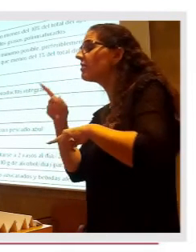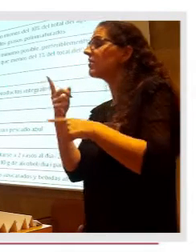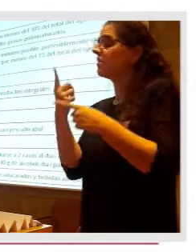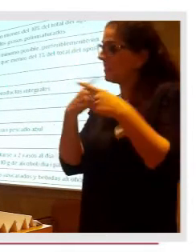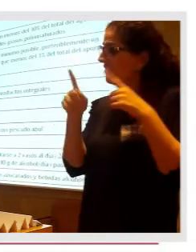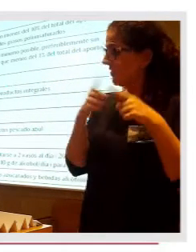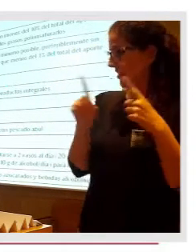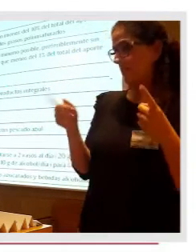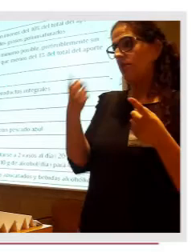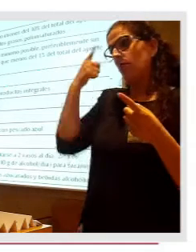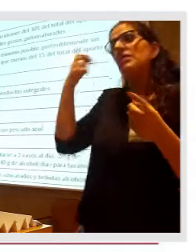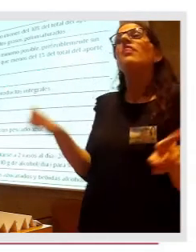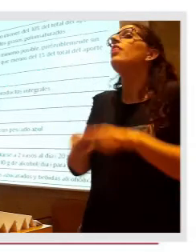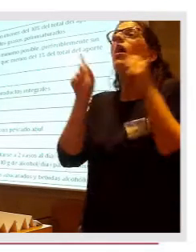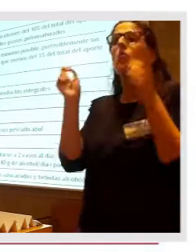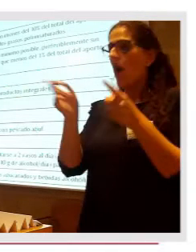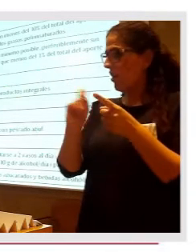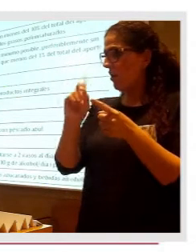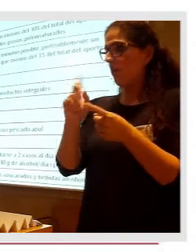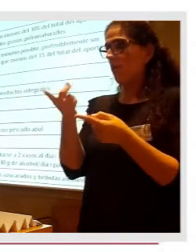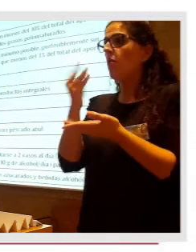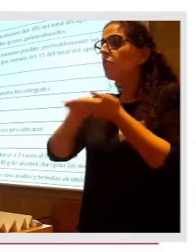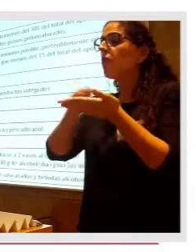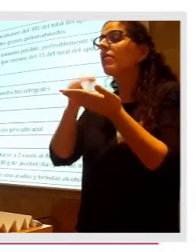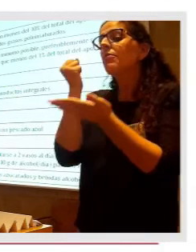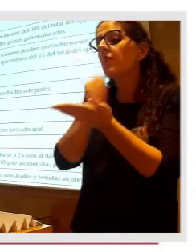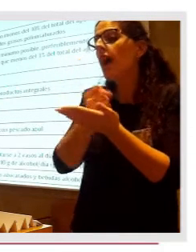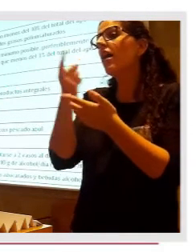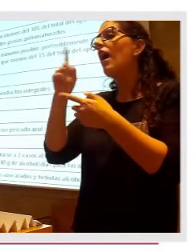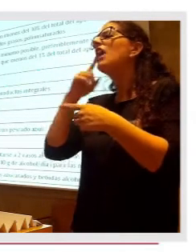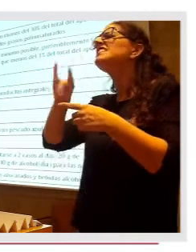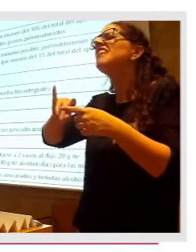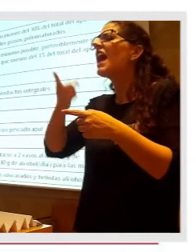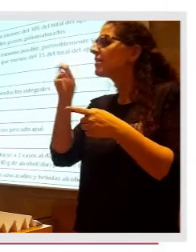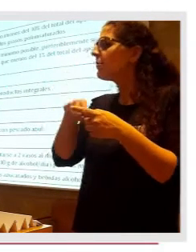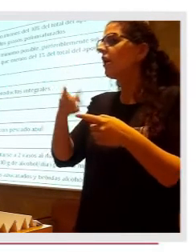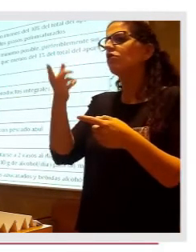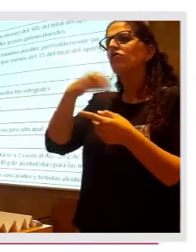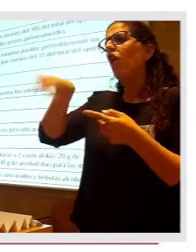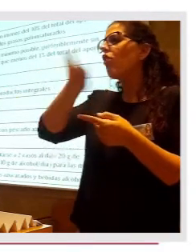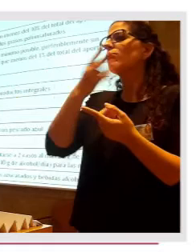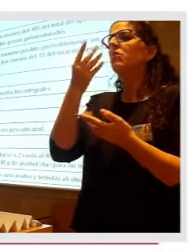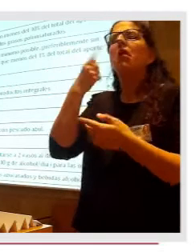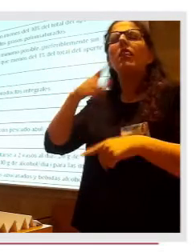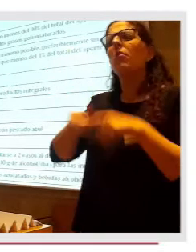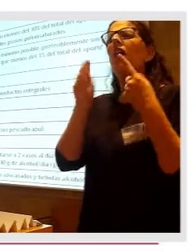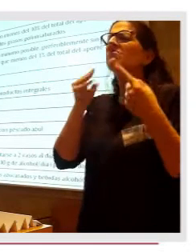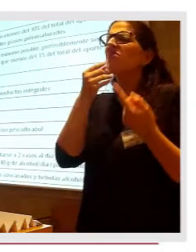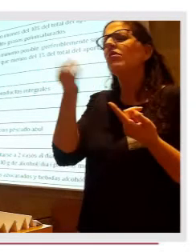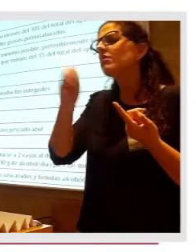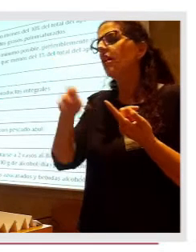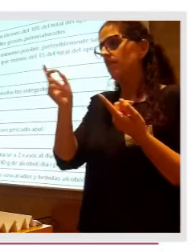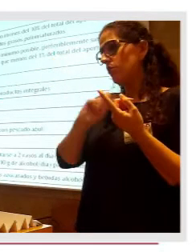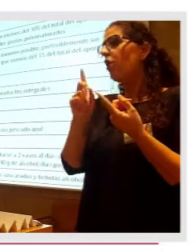mediterránea, que sin duda alguna no es otra cosa que una dieta con una menor sal de la que consumimos, sin duda, con un aporte de fibra